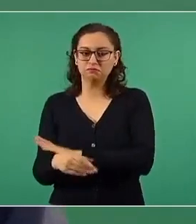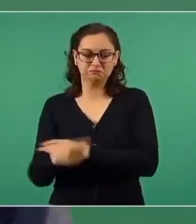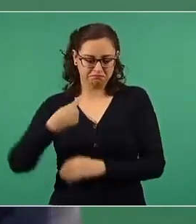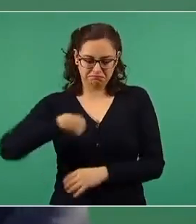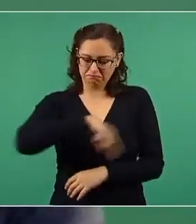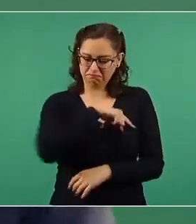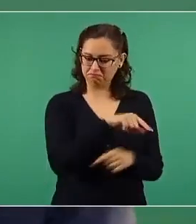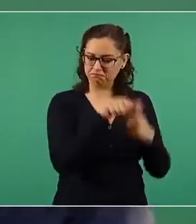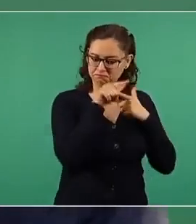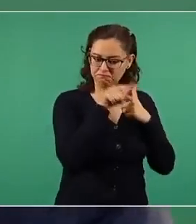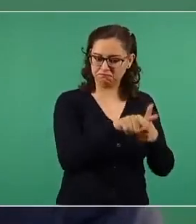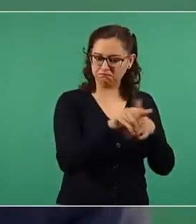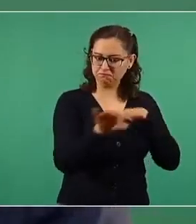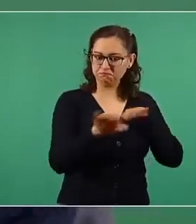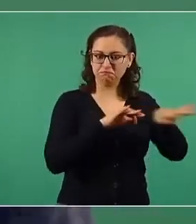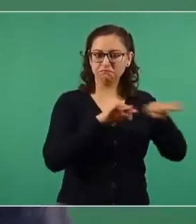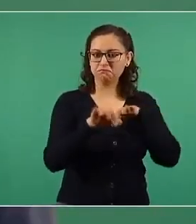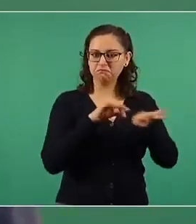Y